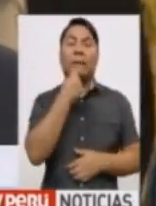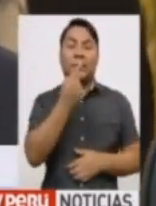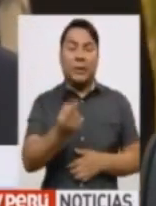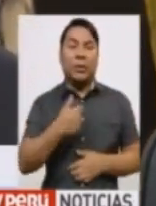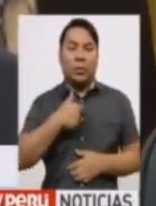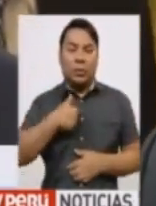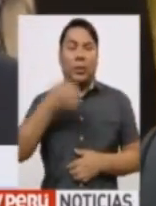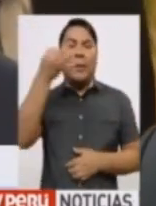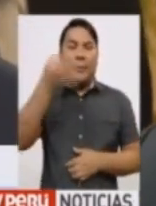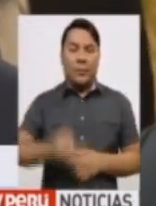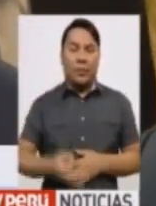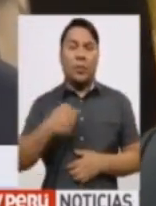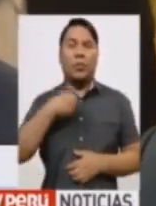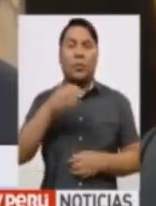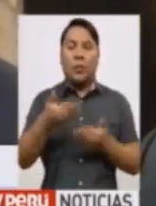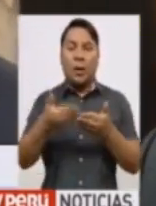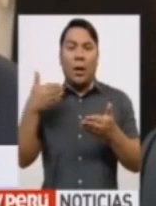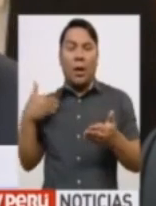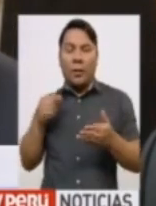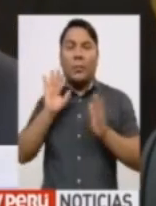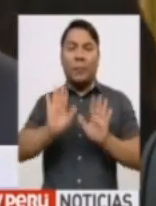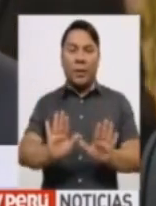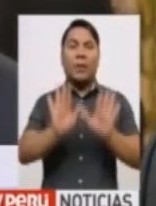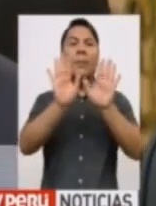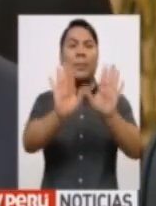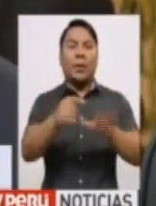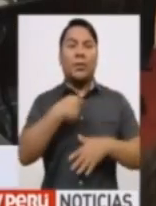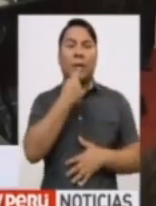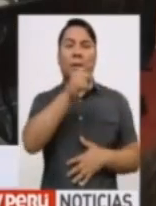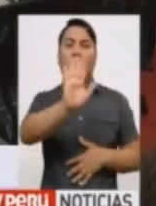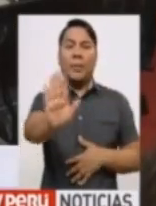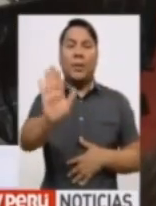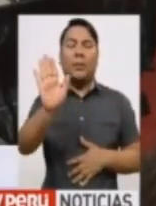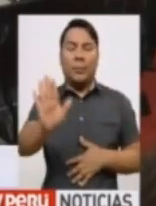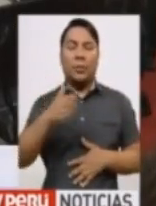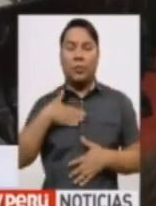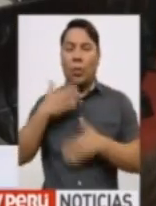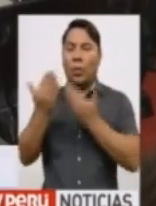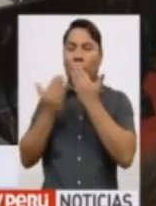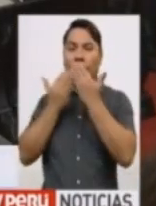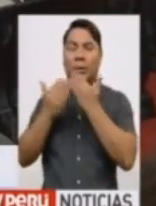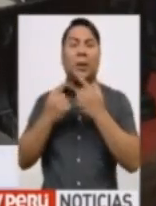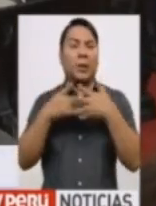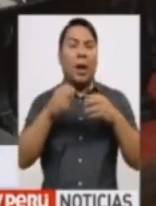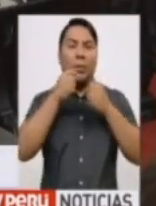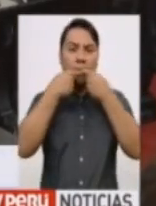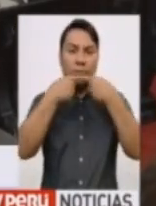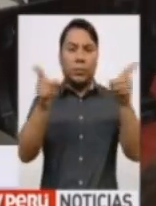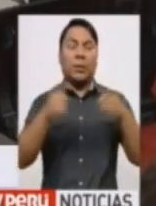he sido bastante mesurado, mucho más allá de actitudes electorales. El alcalde de Lima declaró